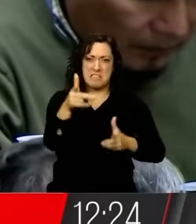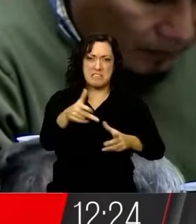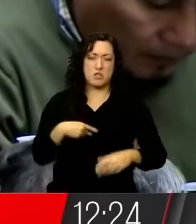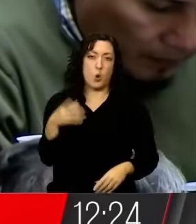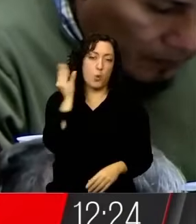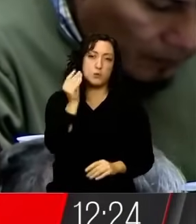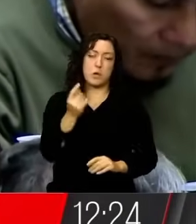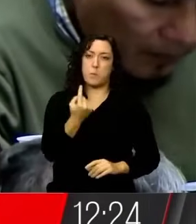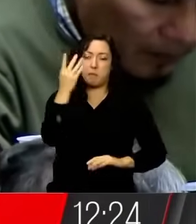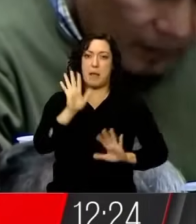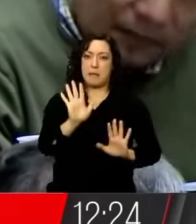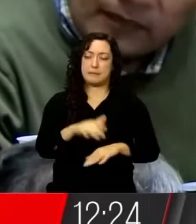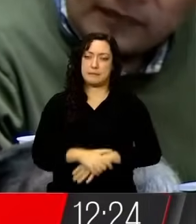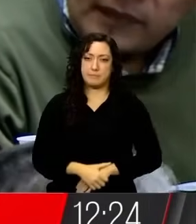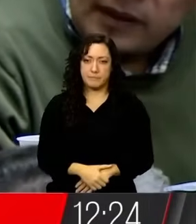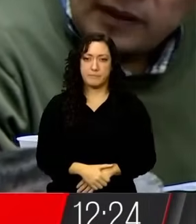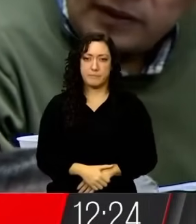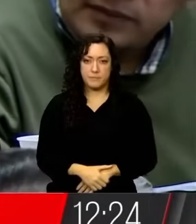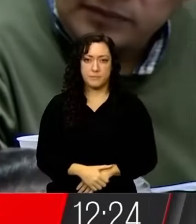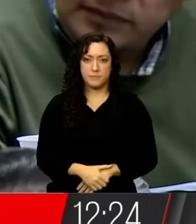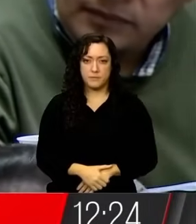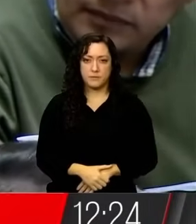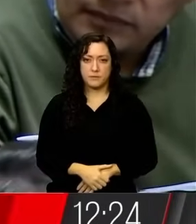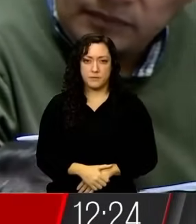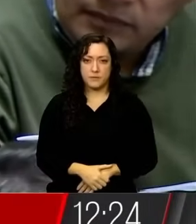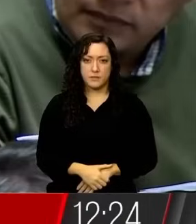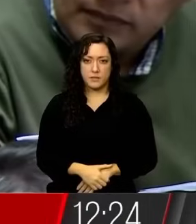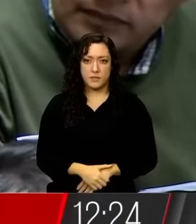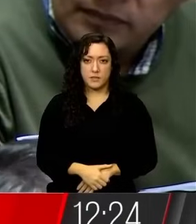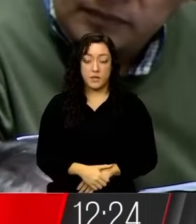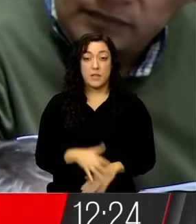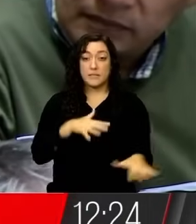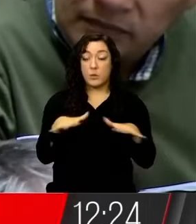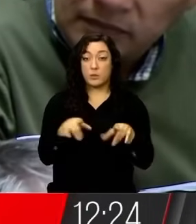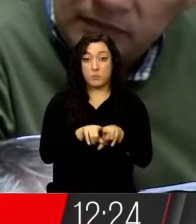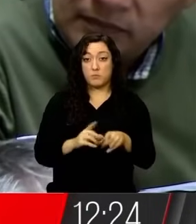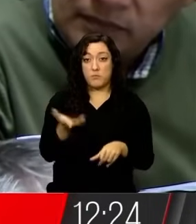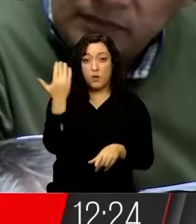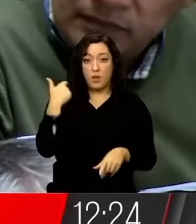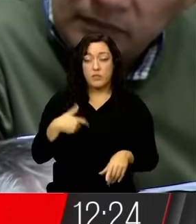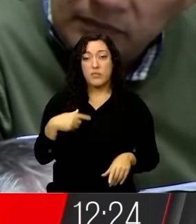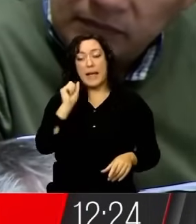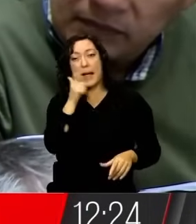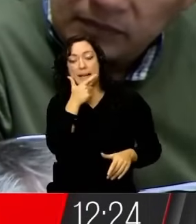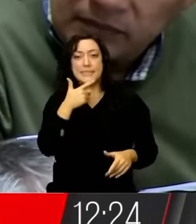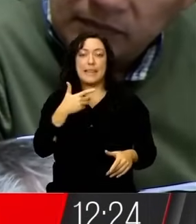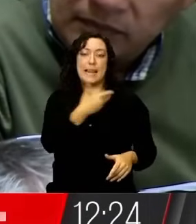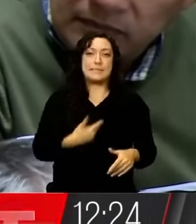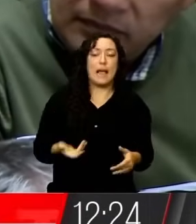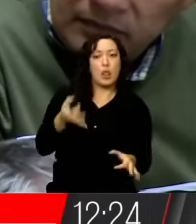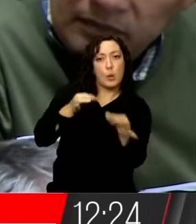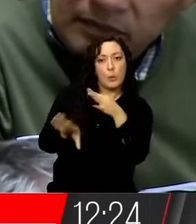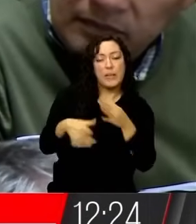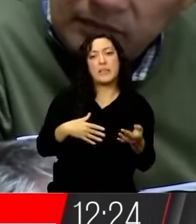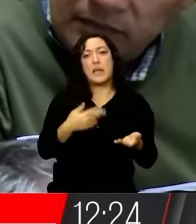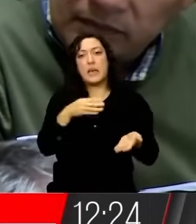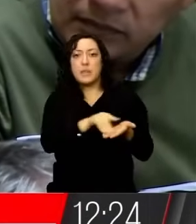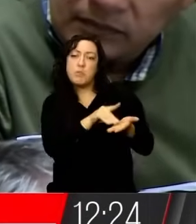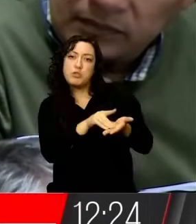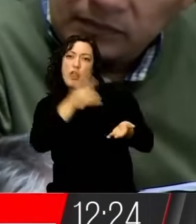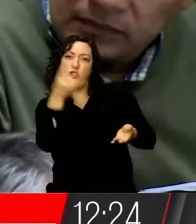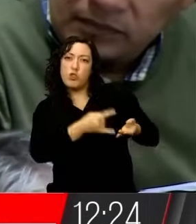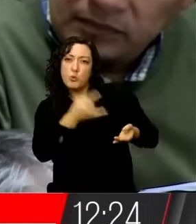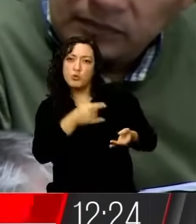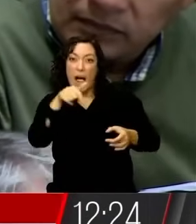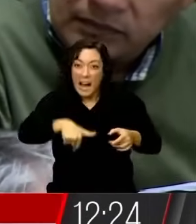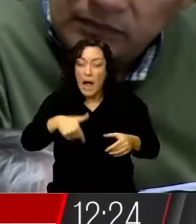Señor presidente, creo que estamos ante un hecho como aquella vez cuando se entregó gas del Estado, cuando ponían diputruchos. Acá hay